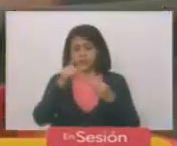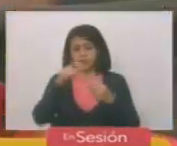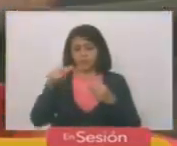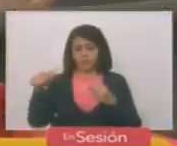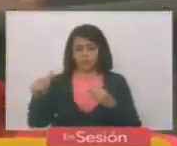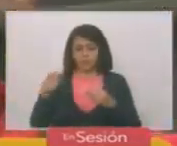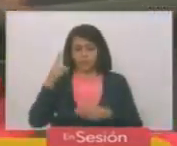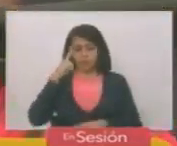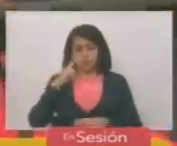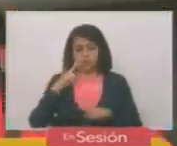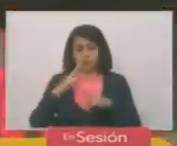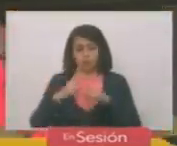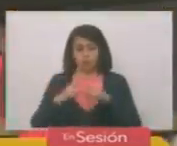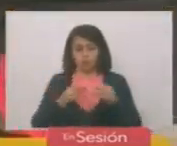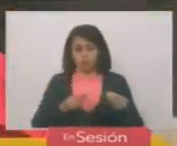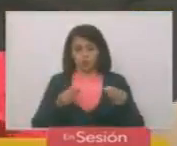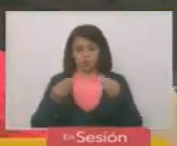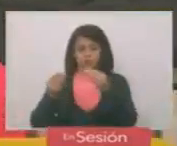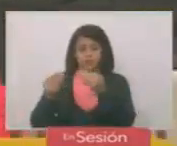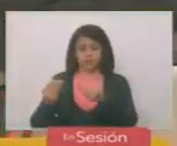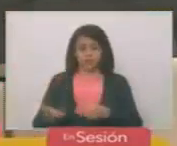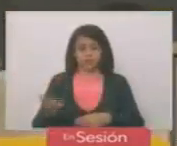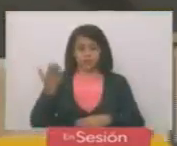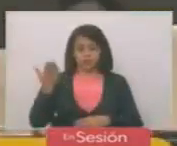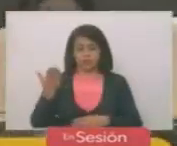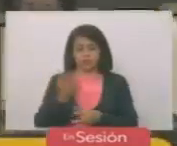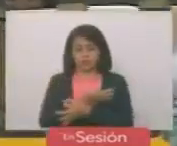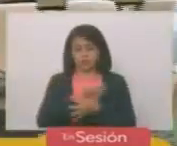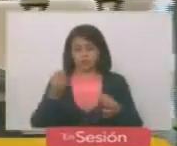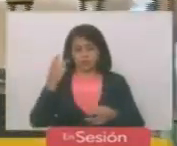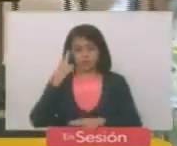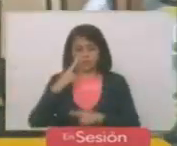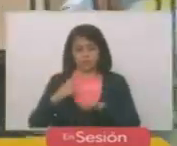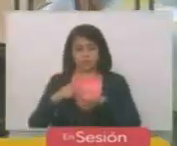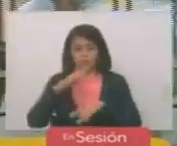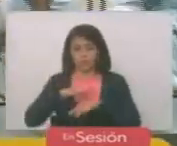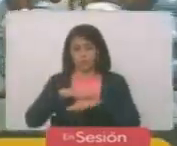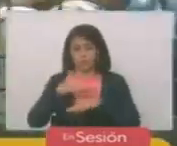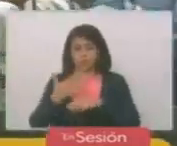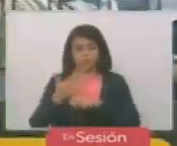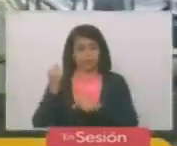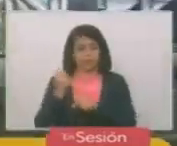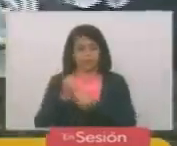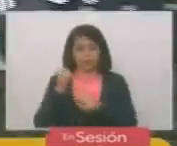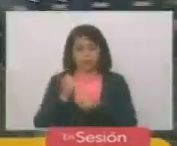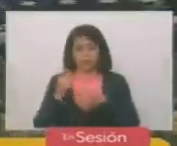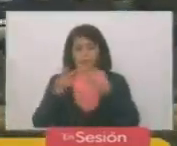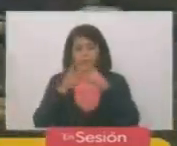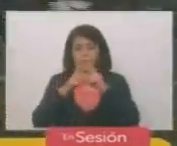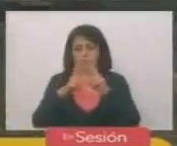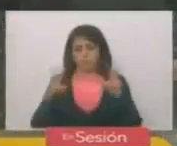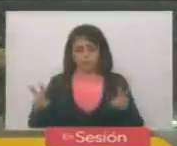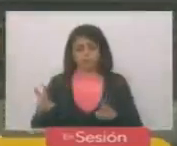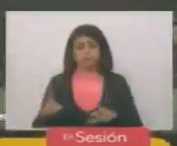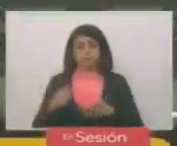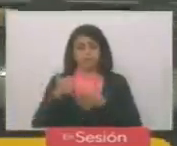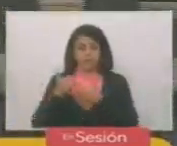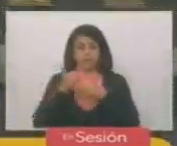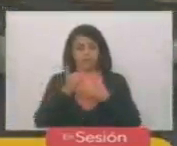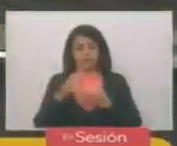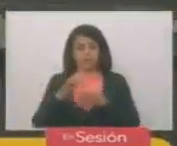que han recibido este extraordinario homenaje, producto del trabajo, de la paz y la contribución a